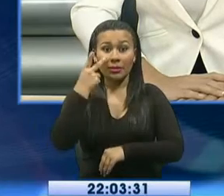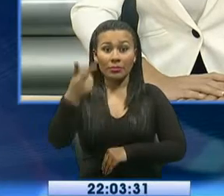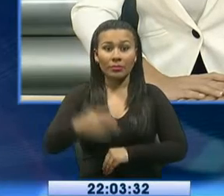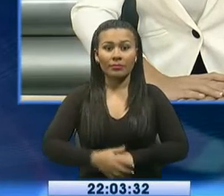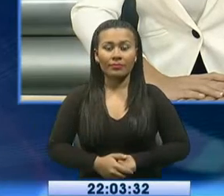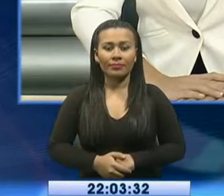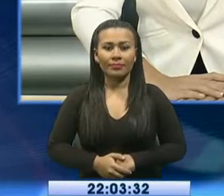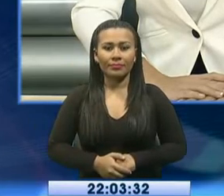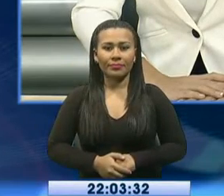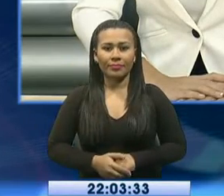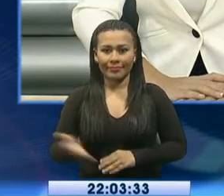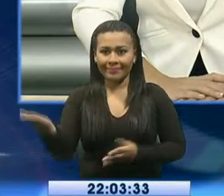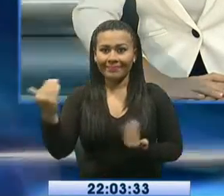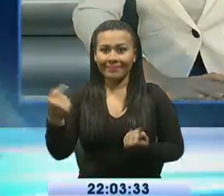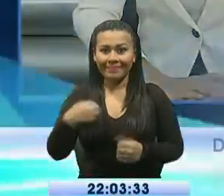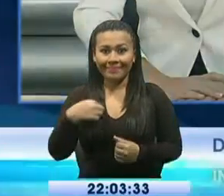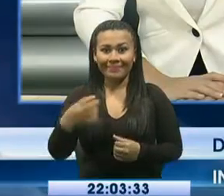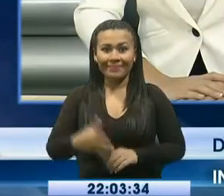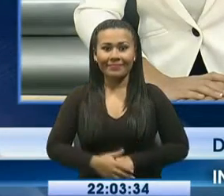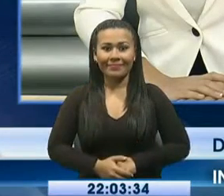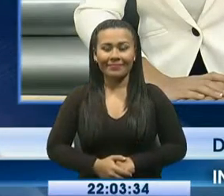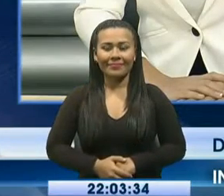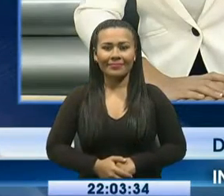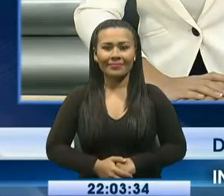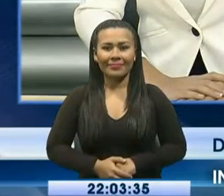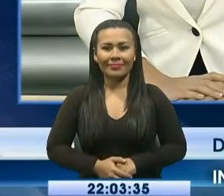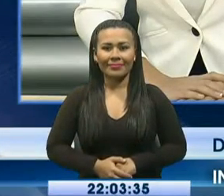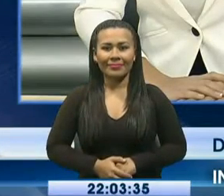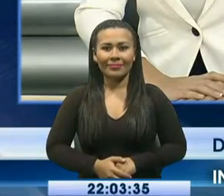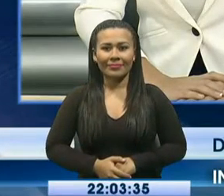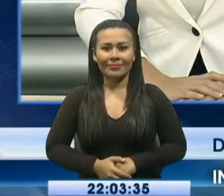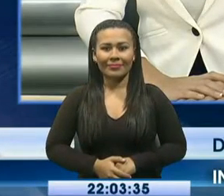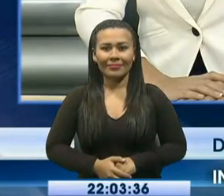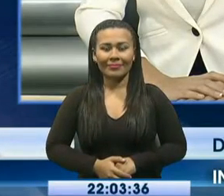José. Adelante con tu informe, te escuchamos.